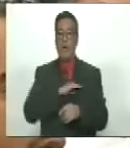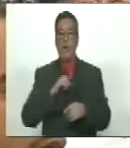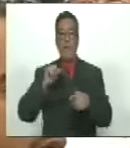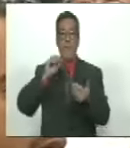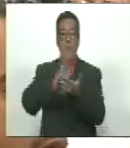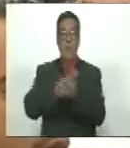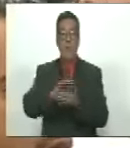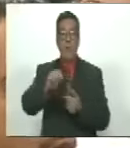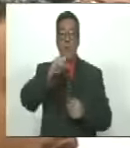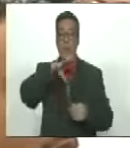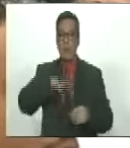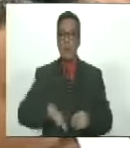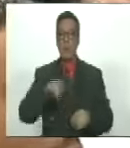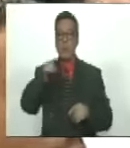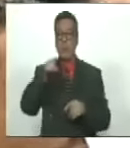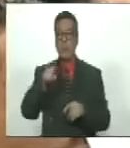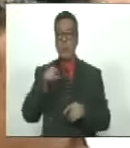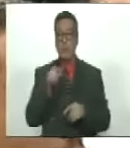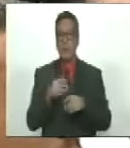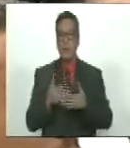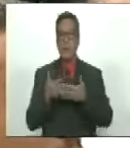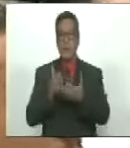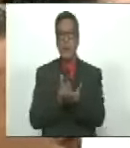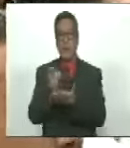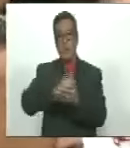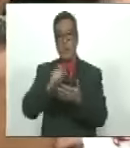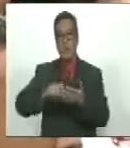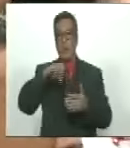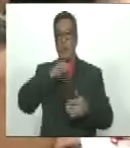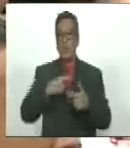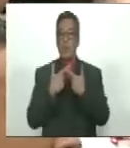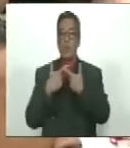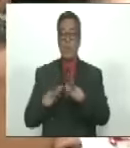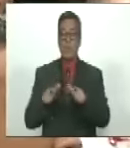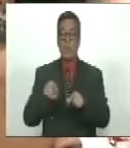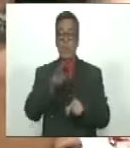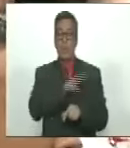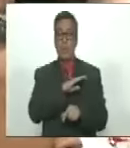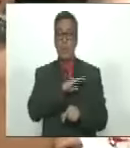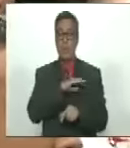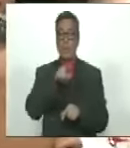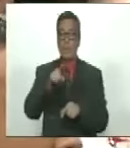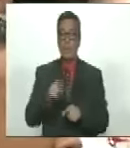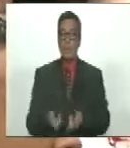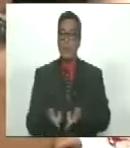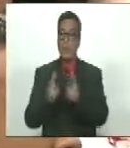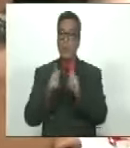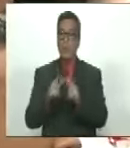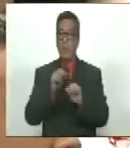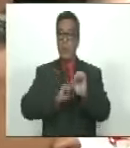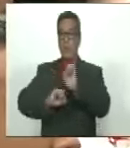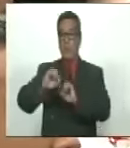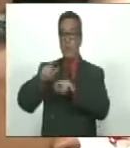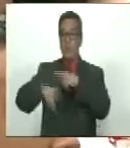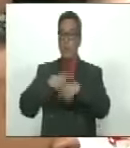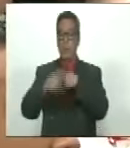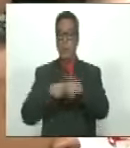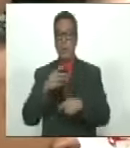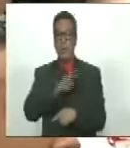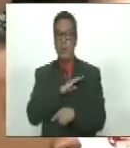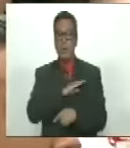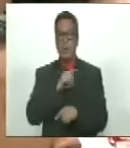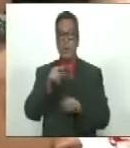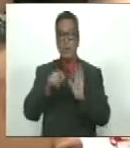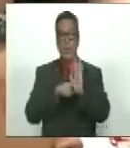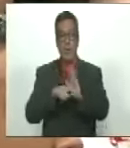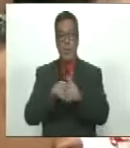manchar la historia. Al contrario, estamos dispuestos a seguir escribiendo la historia libre, la soberanía propia que nos permite defender y desarrollarnos bajo nuestro propio